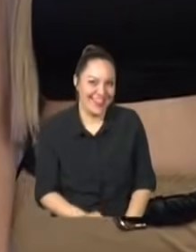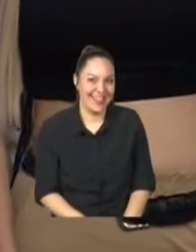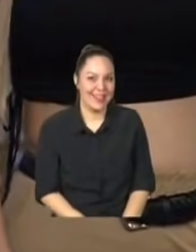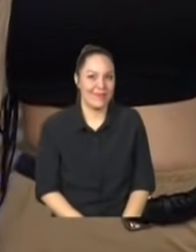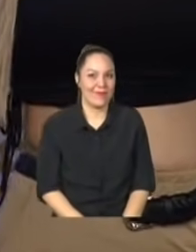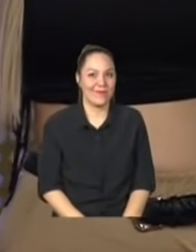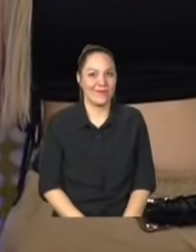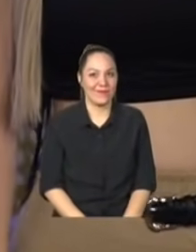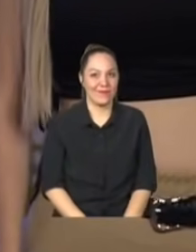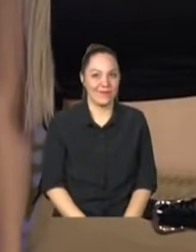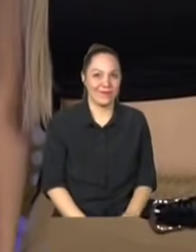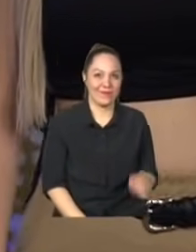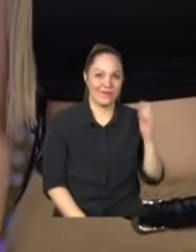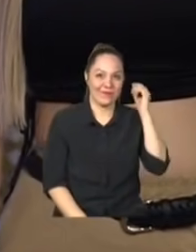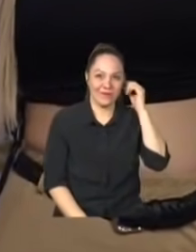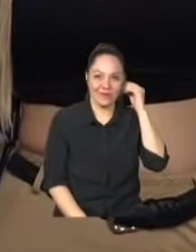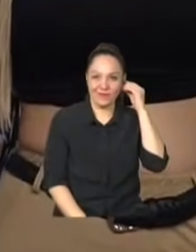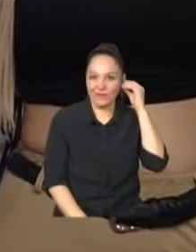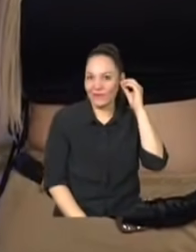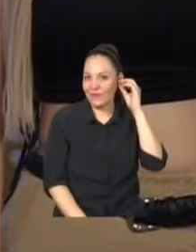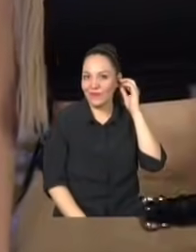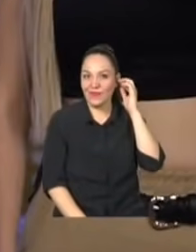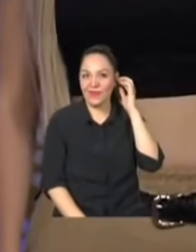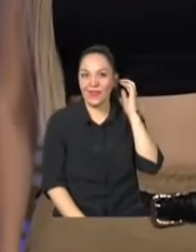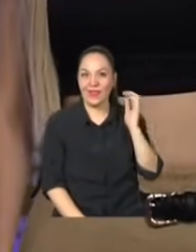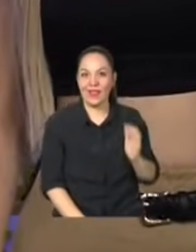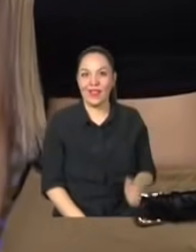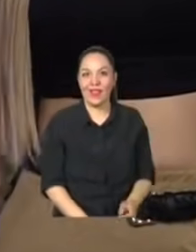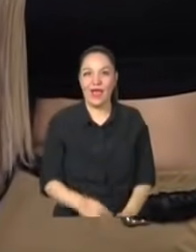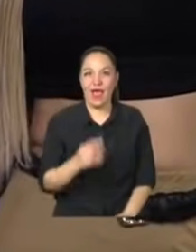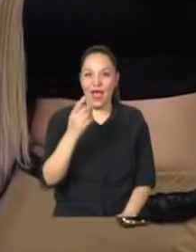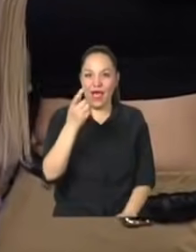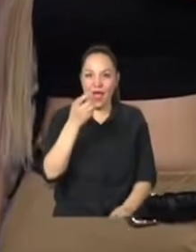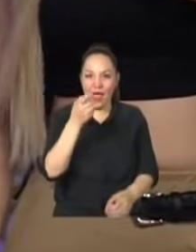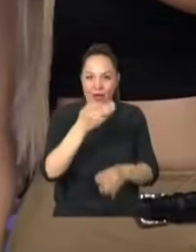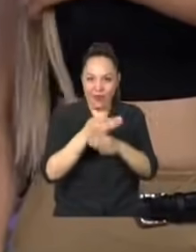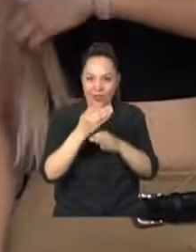Me dice a qué hora me llamas. En un par de horas.